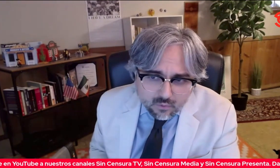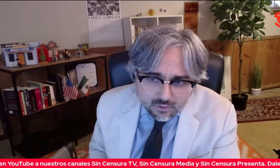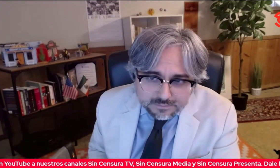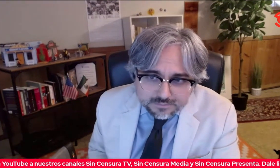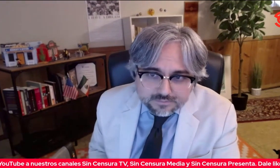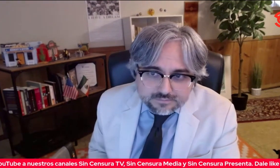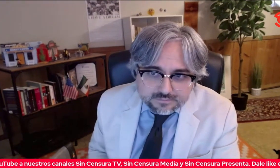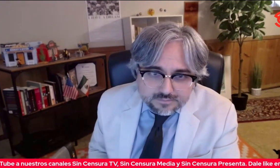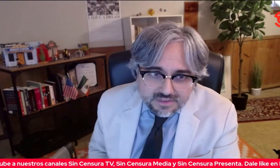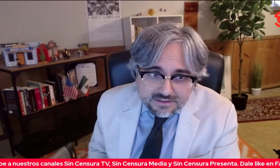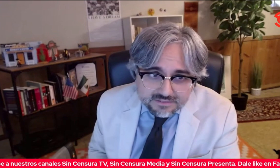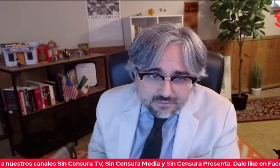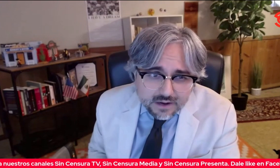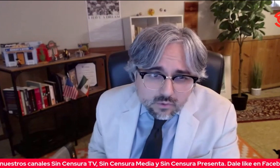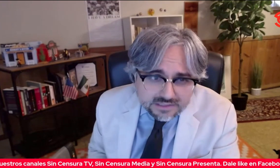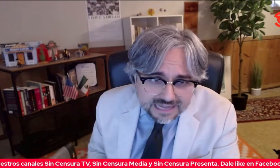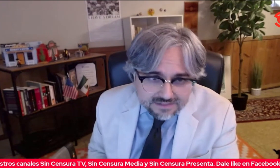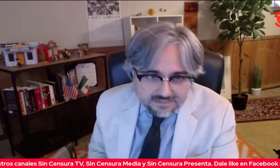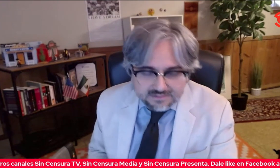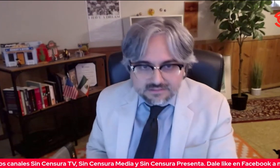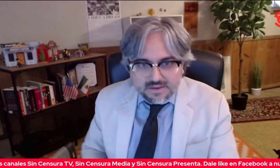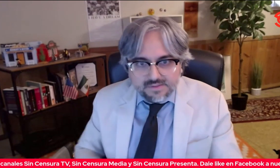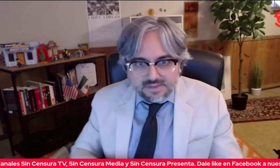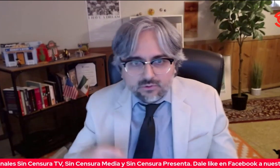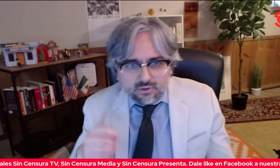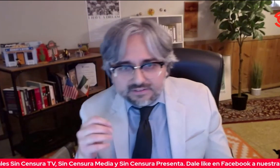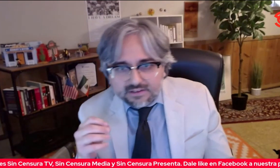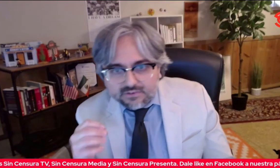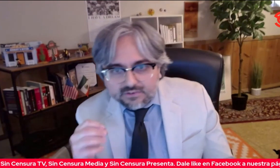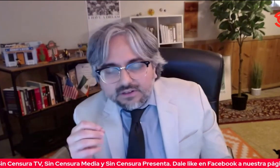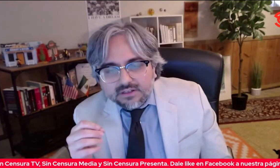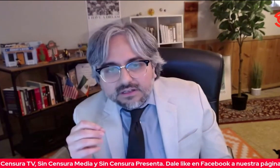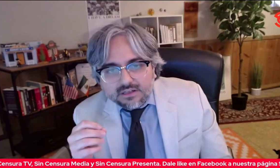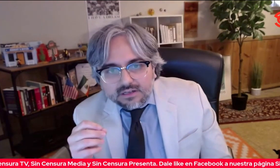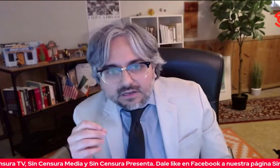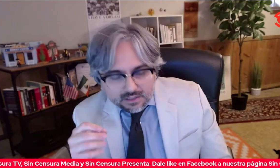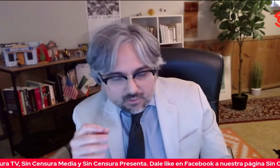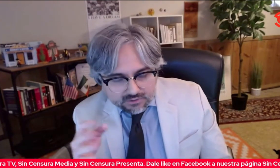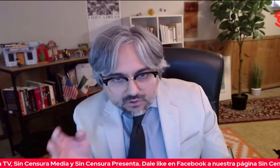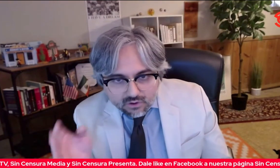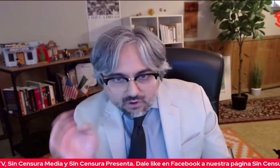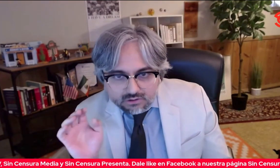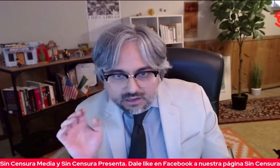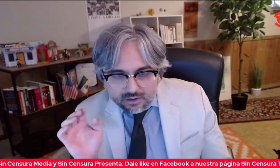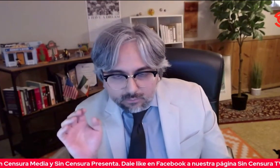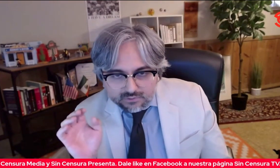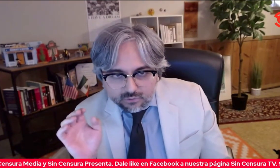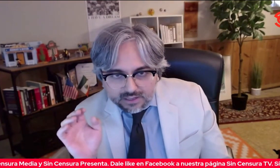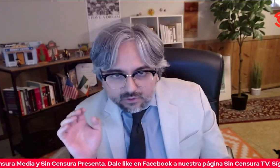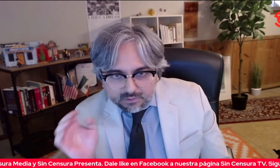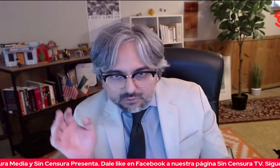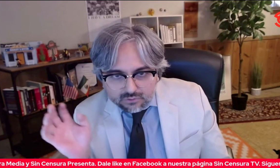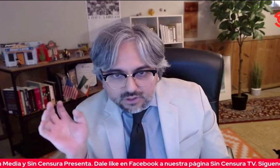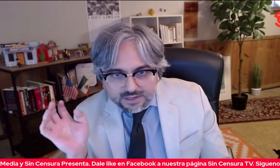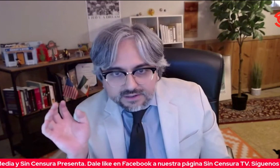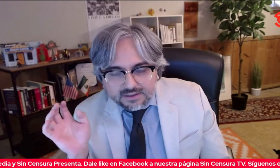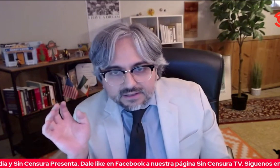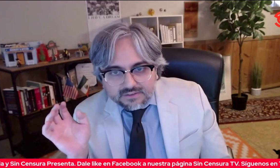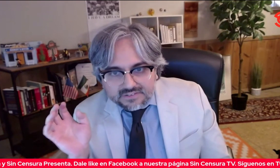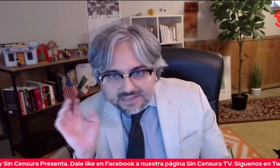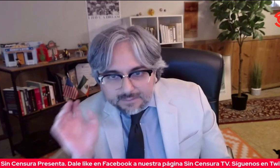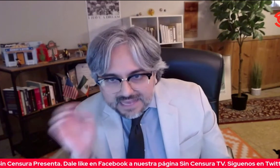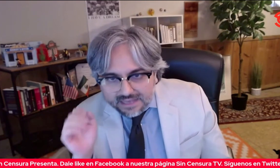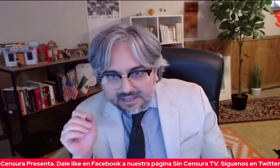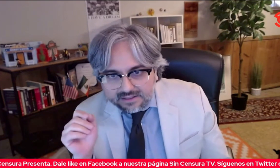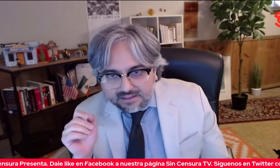número 1 sin facultades ni autorización. Le cuestionó a López Obrador, Mathieu Torlier,